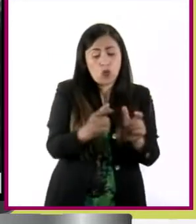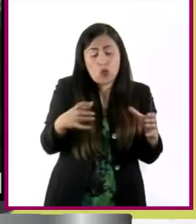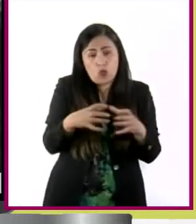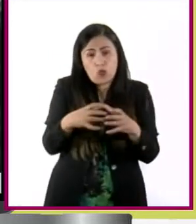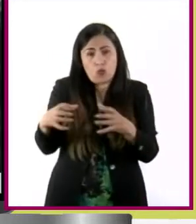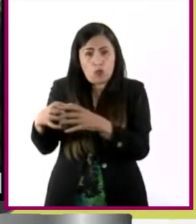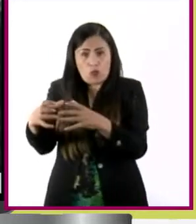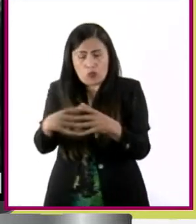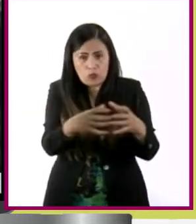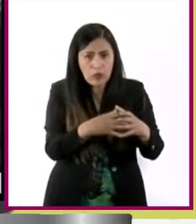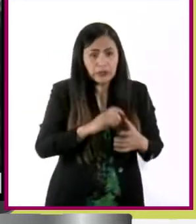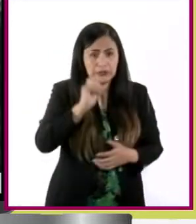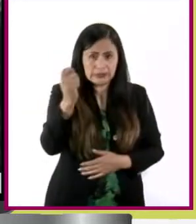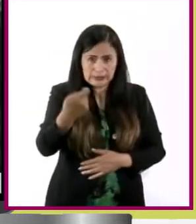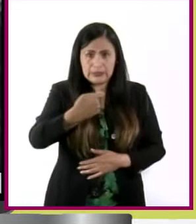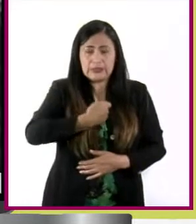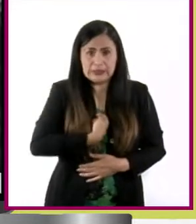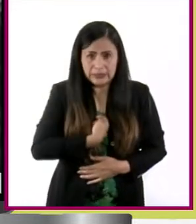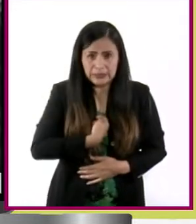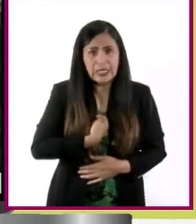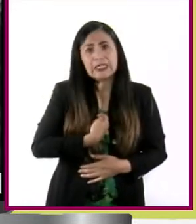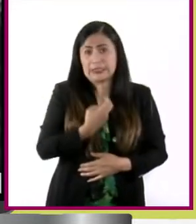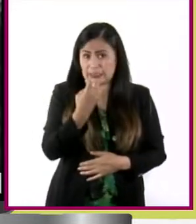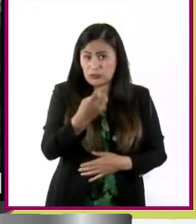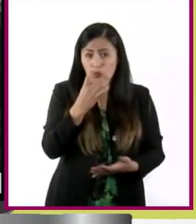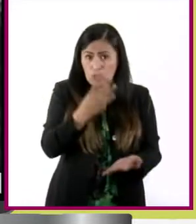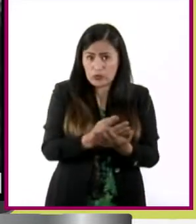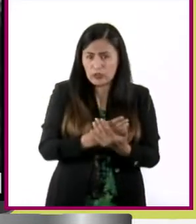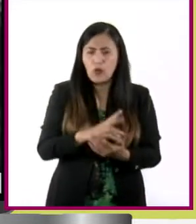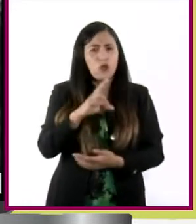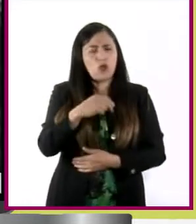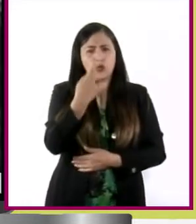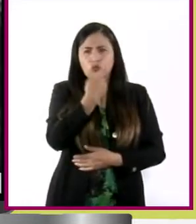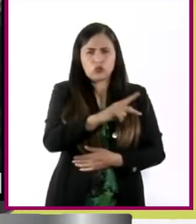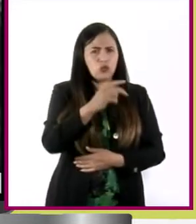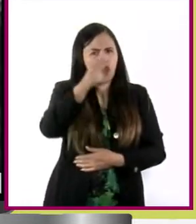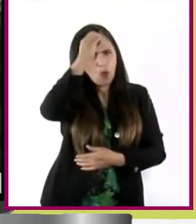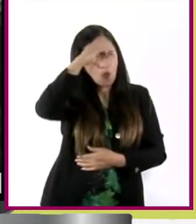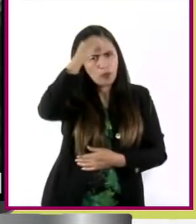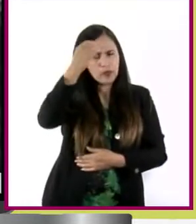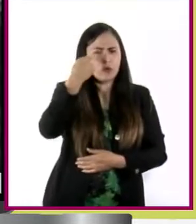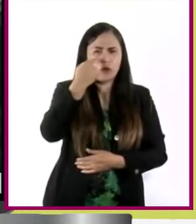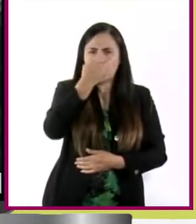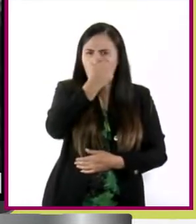construyen no solo su identidad, sino incluso sus posicionamientos ante ciertos fenómenos,